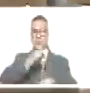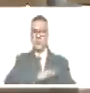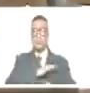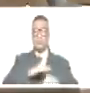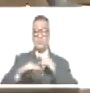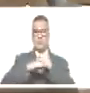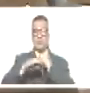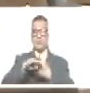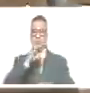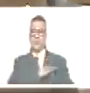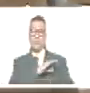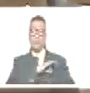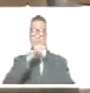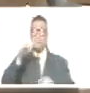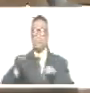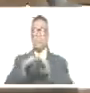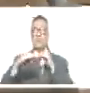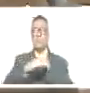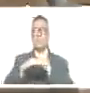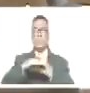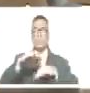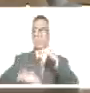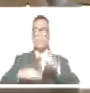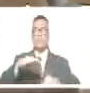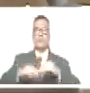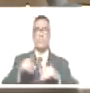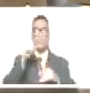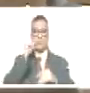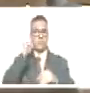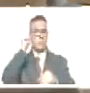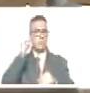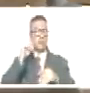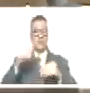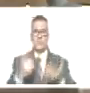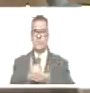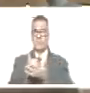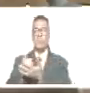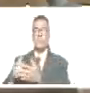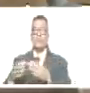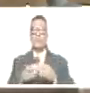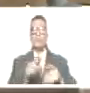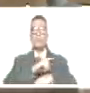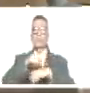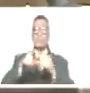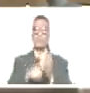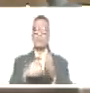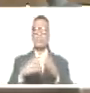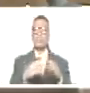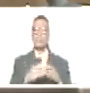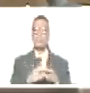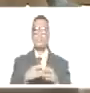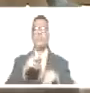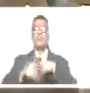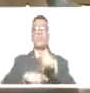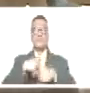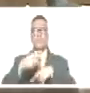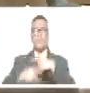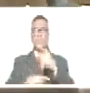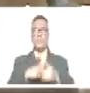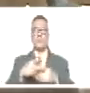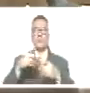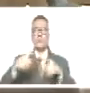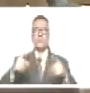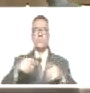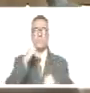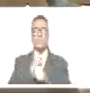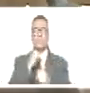social, igualdad y equidad de género, solidaridad, intangibilidad y progresibilidad de los derechos laborales.